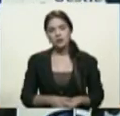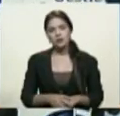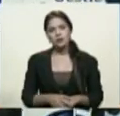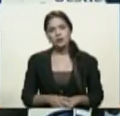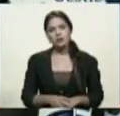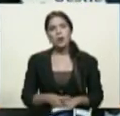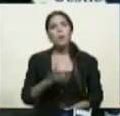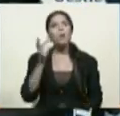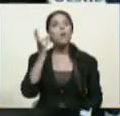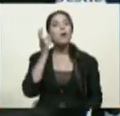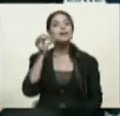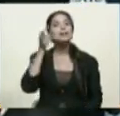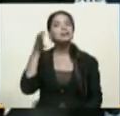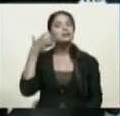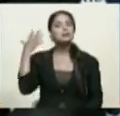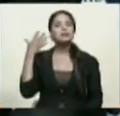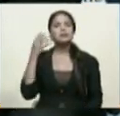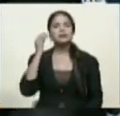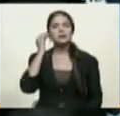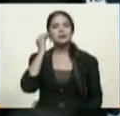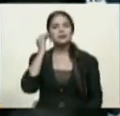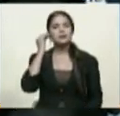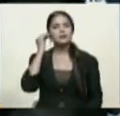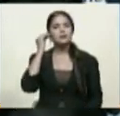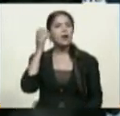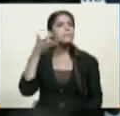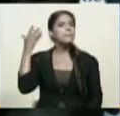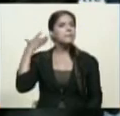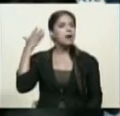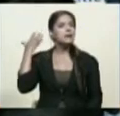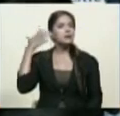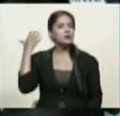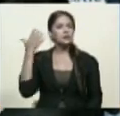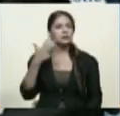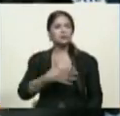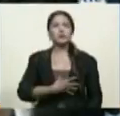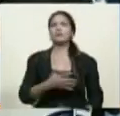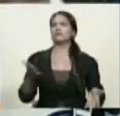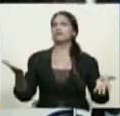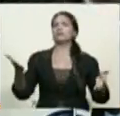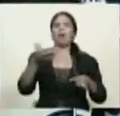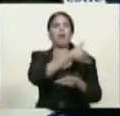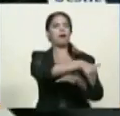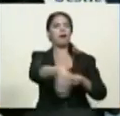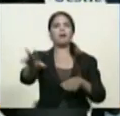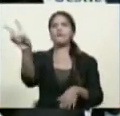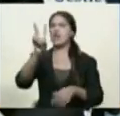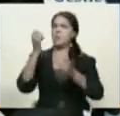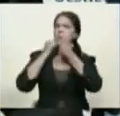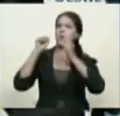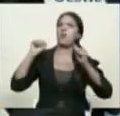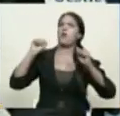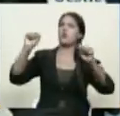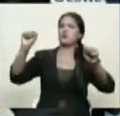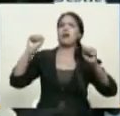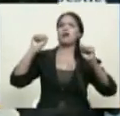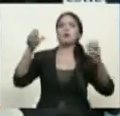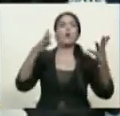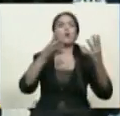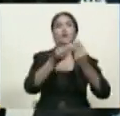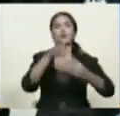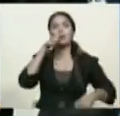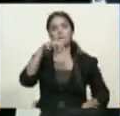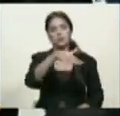dijo que se iba a inmolar en las calles de venezuela iba a protestar con el pueblo por la moral la